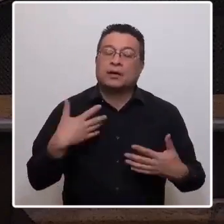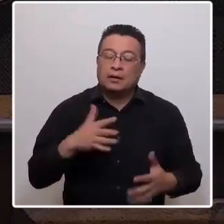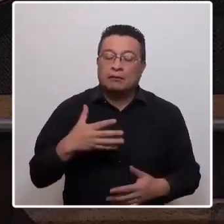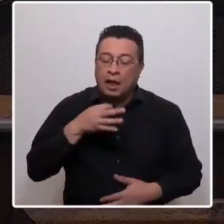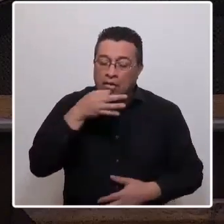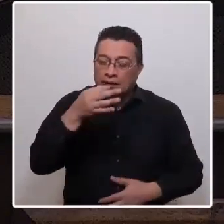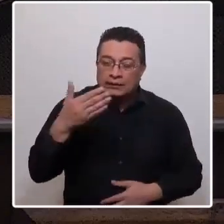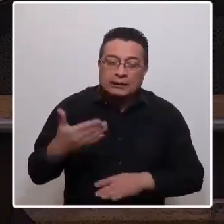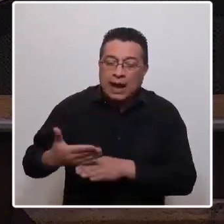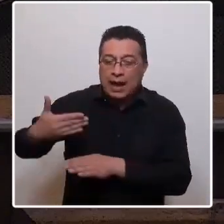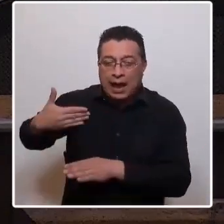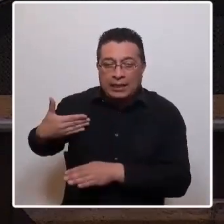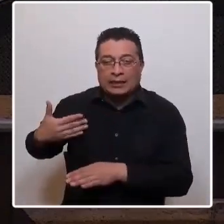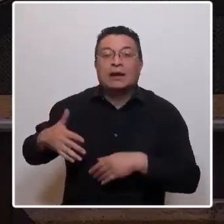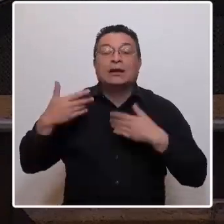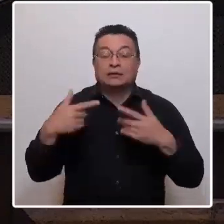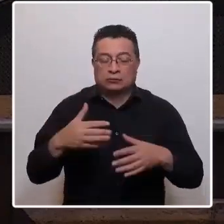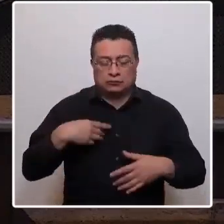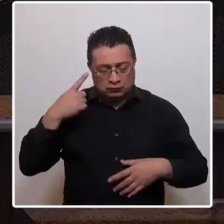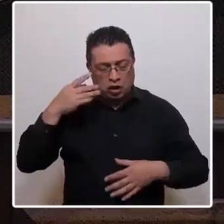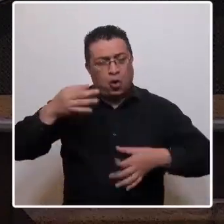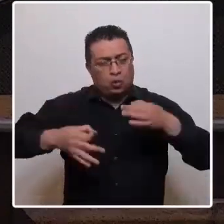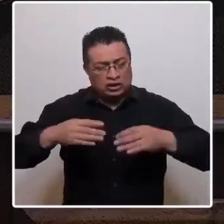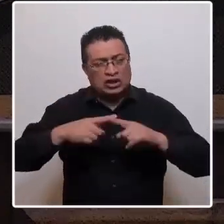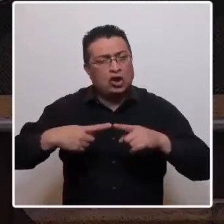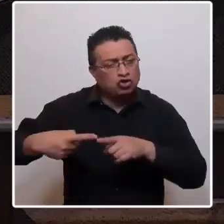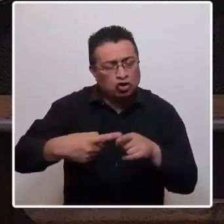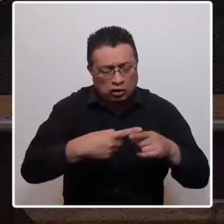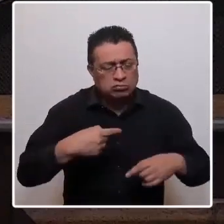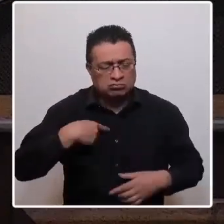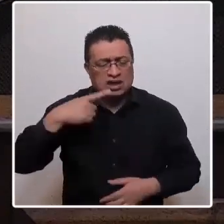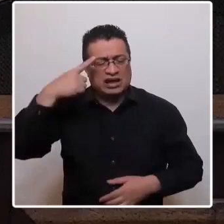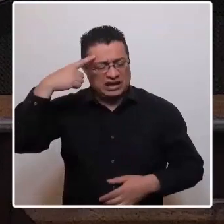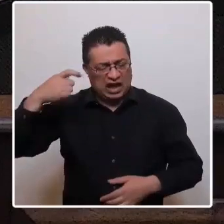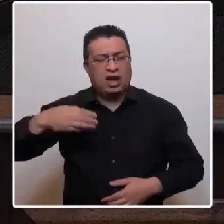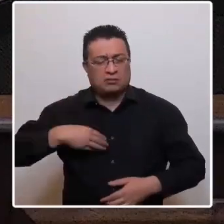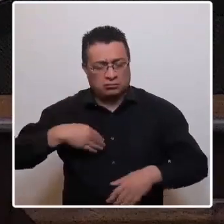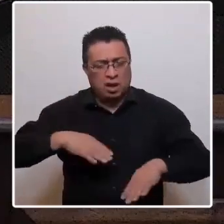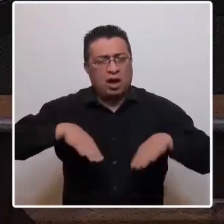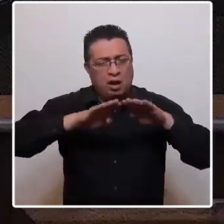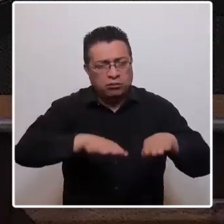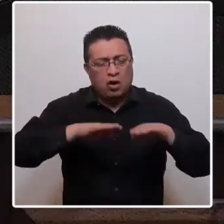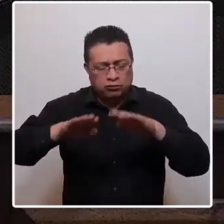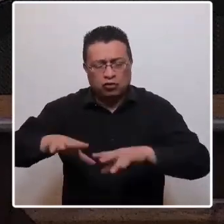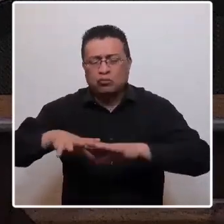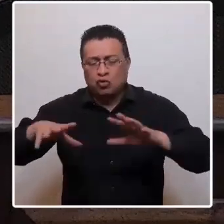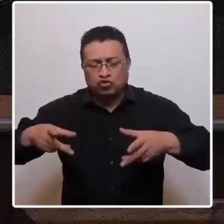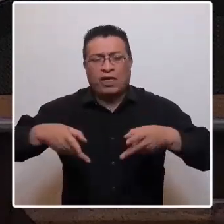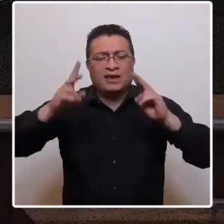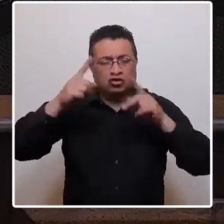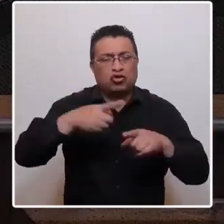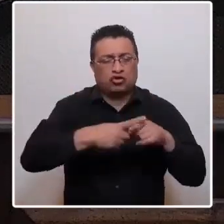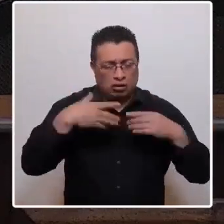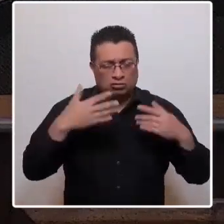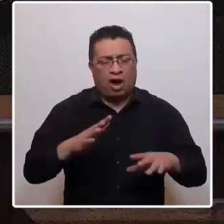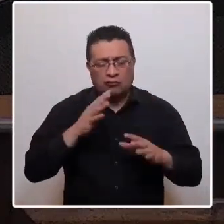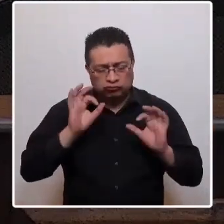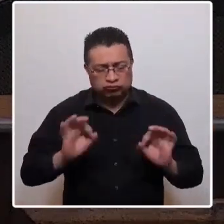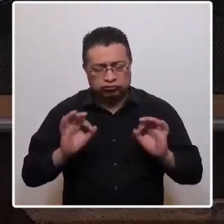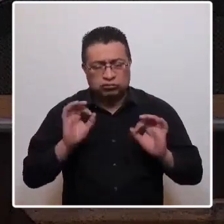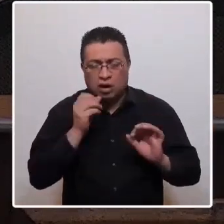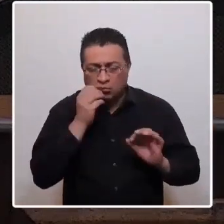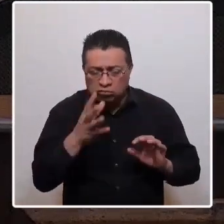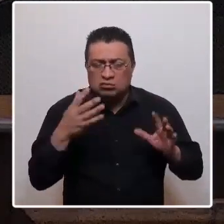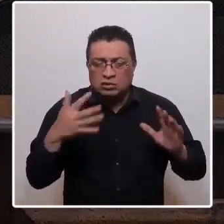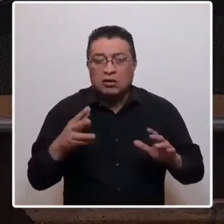principio, creemos en la justicia social, creemos en el apoyo a muchos derechos sociales, y así lo hemos manifestado. Creemos en un rol del